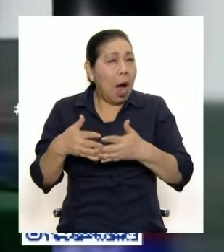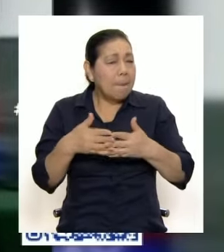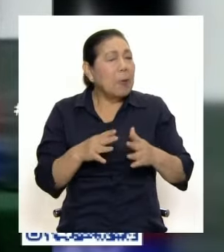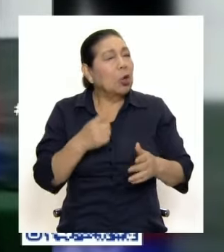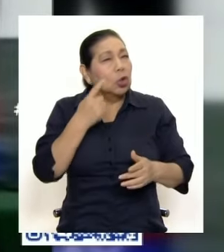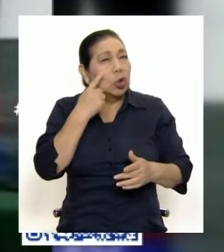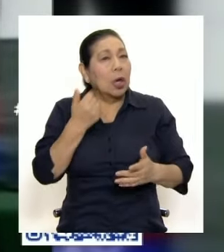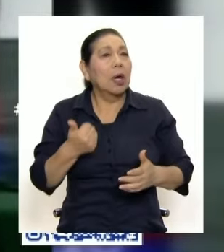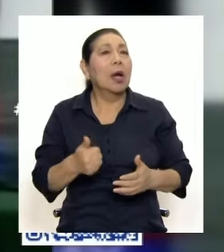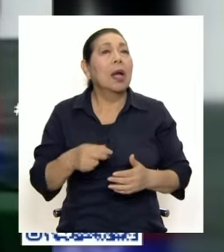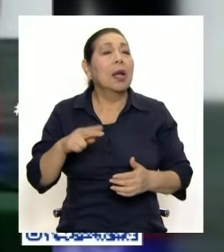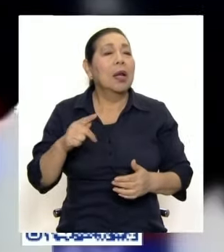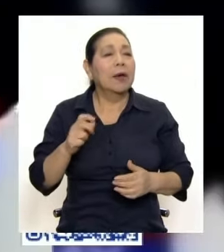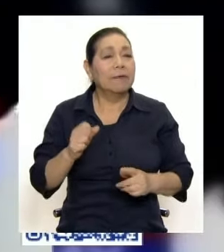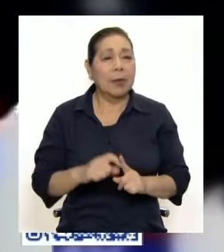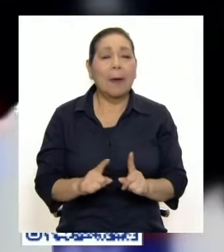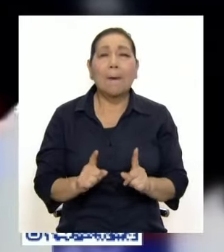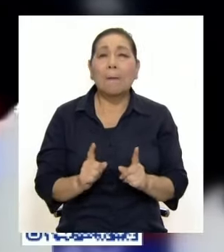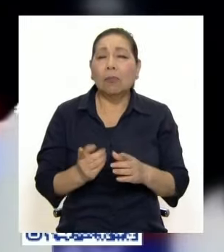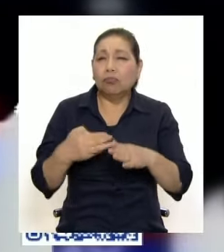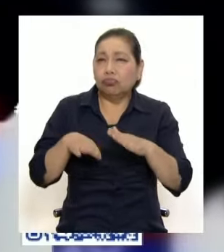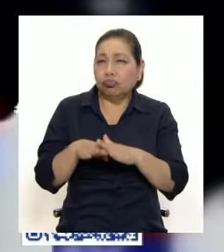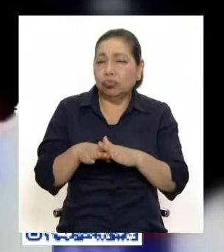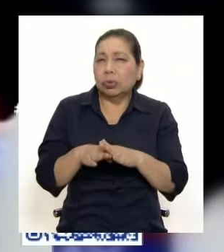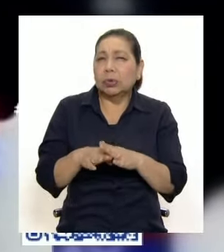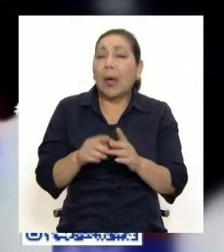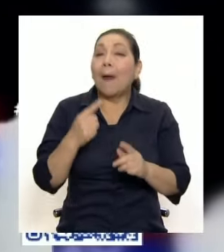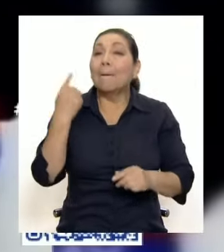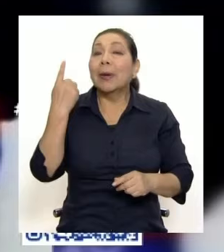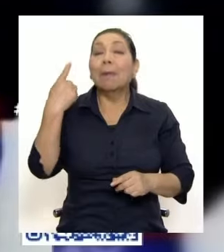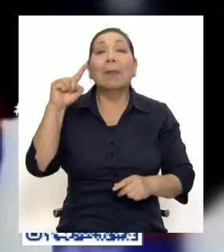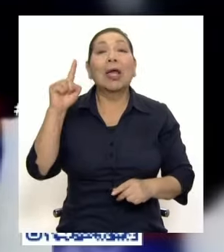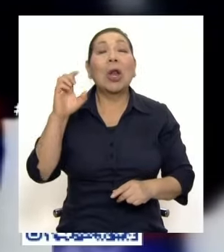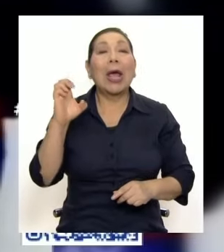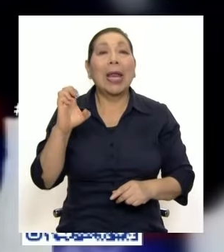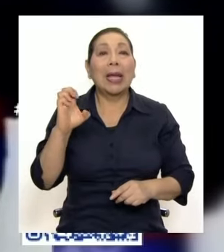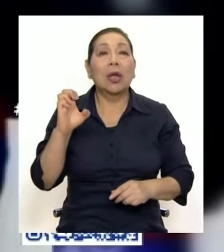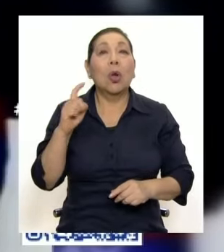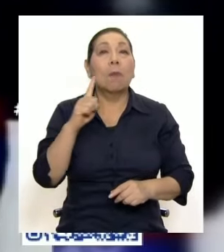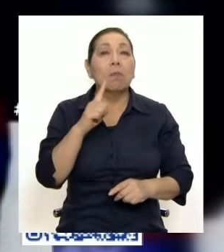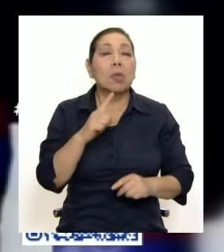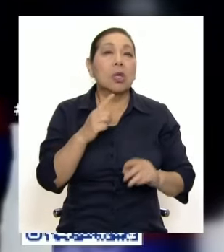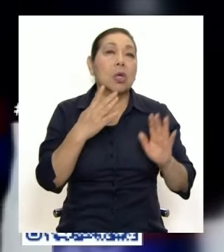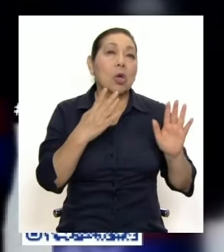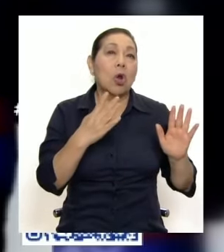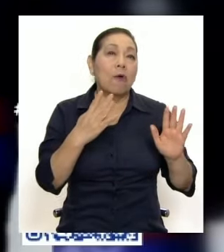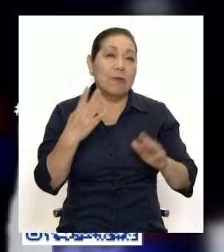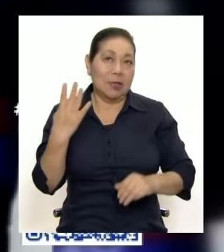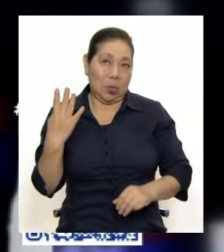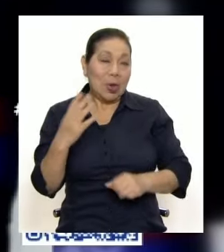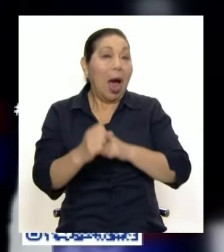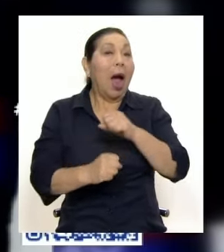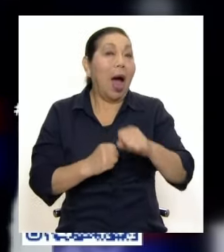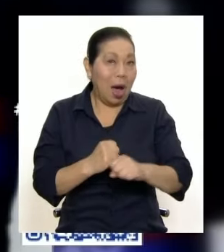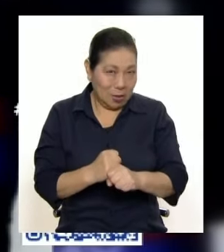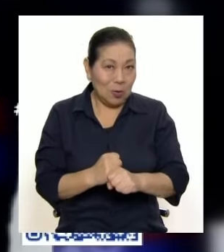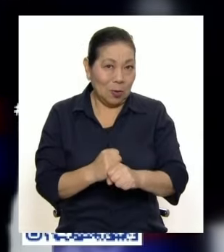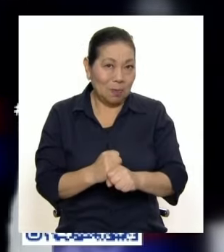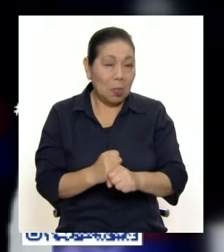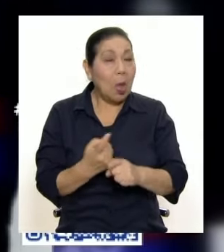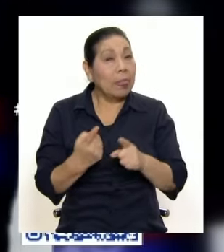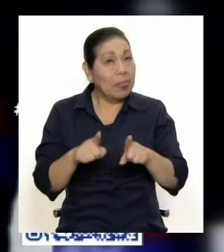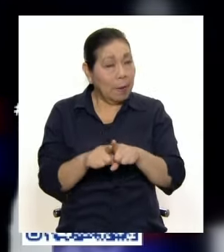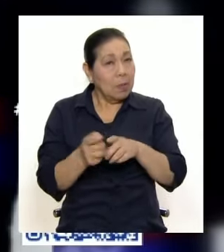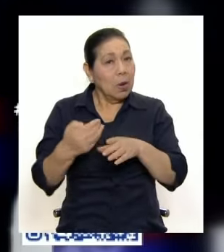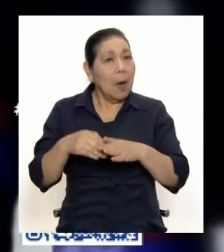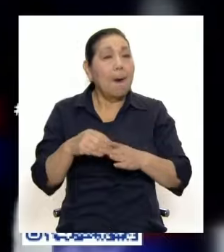más conocido como nafta que iba a entrar en vigencia el primero de enero de 1994 y también ingresa